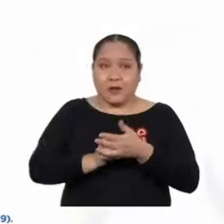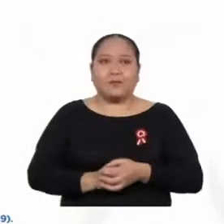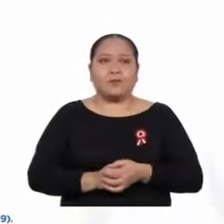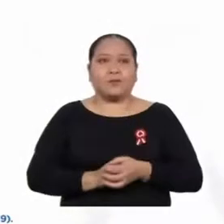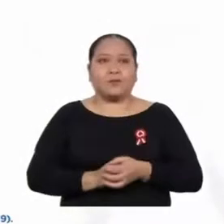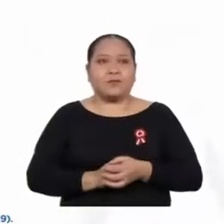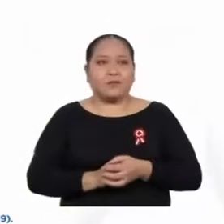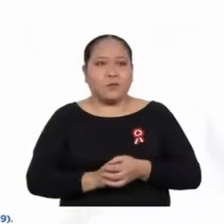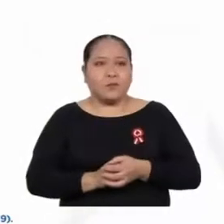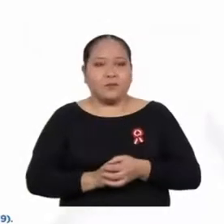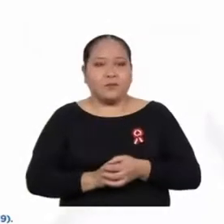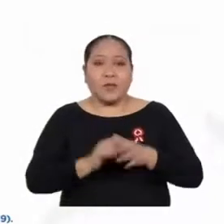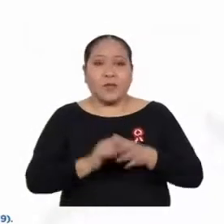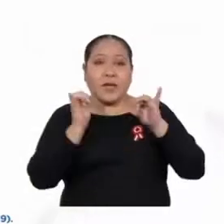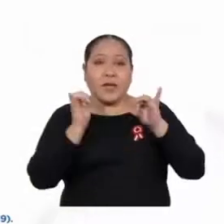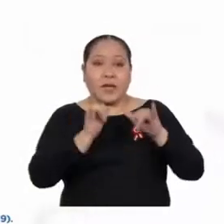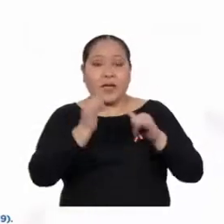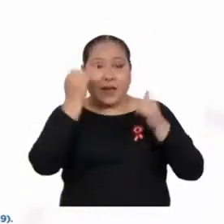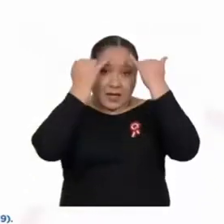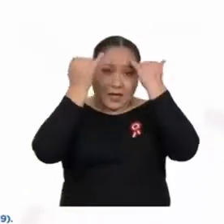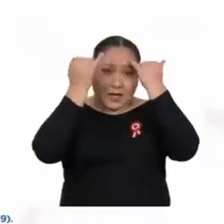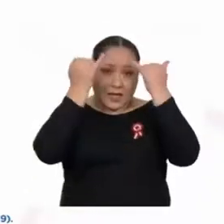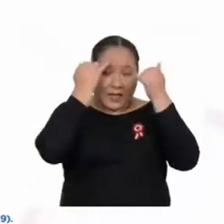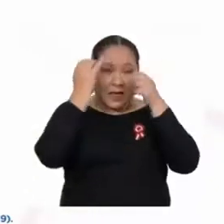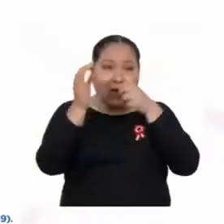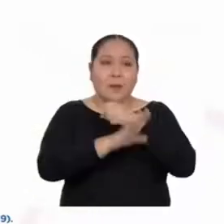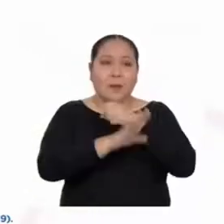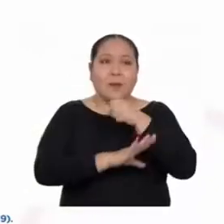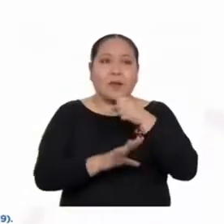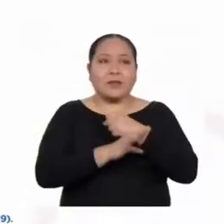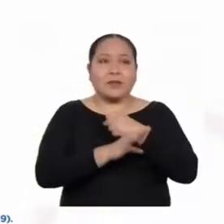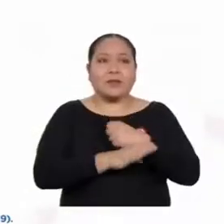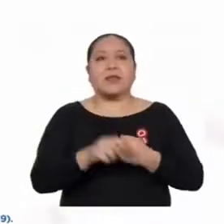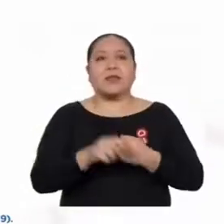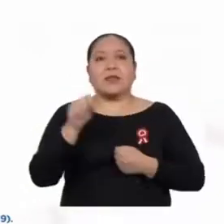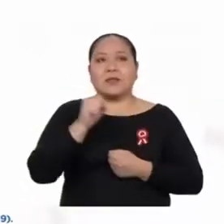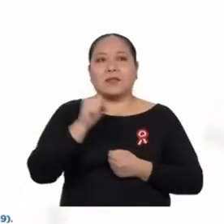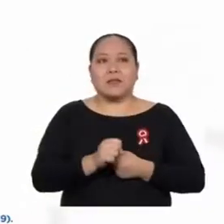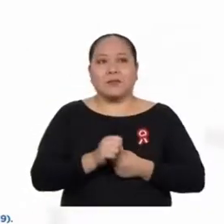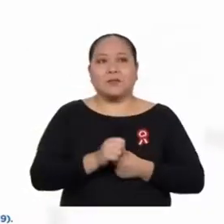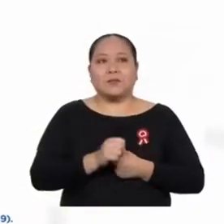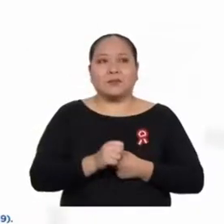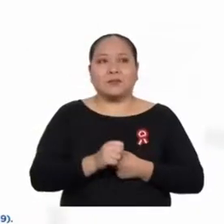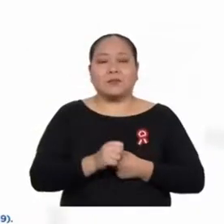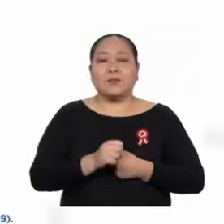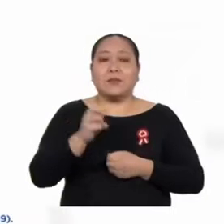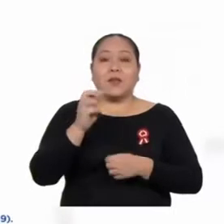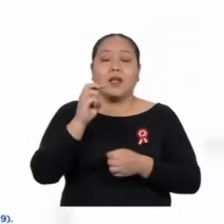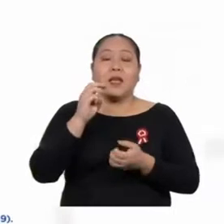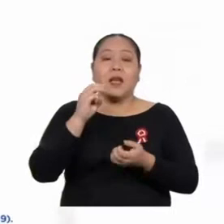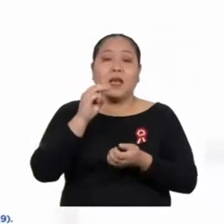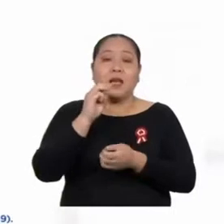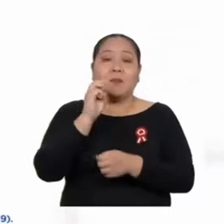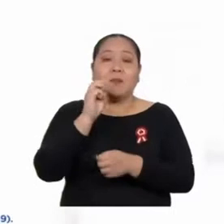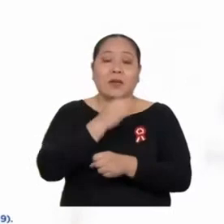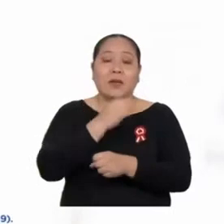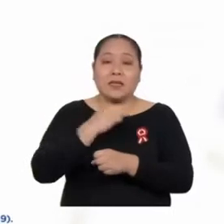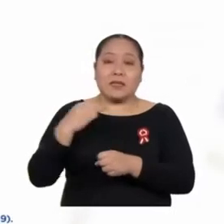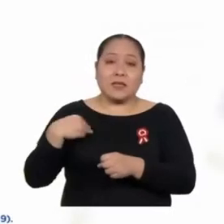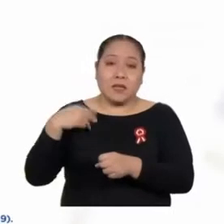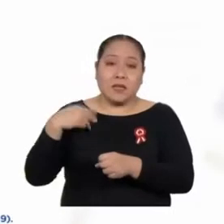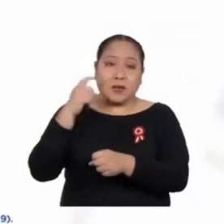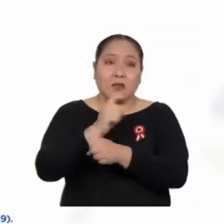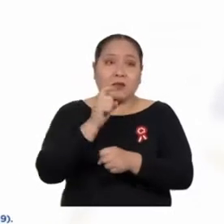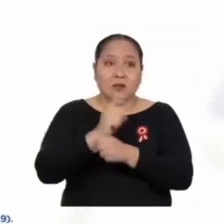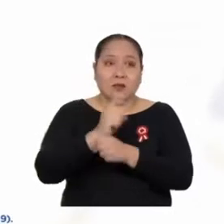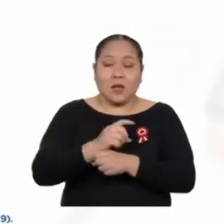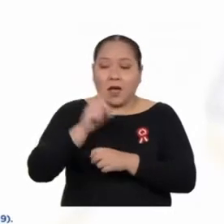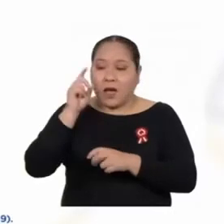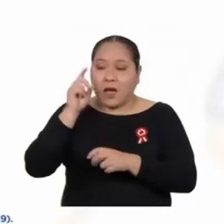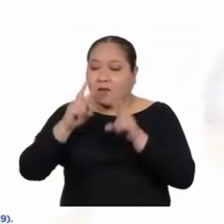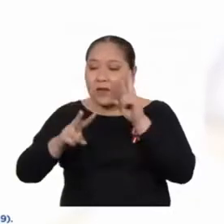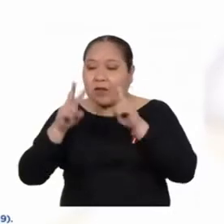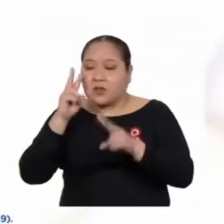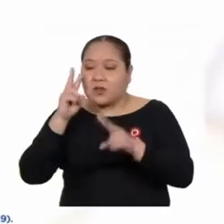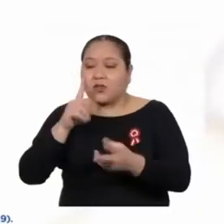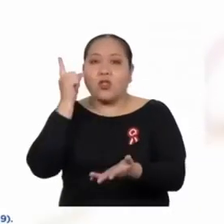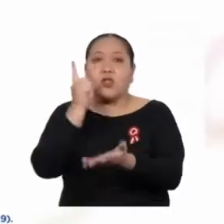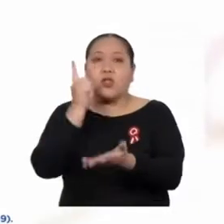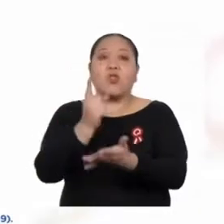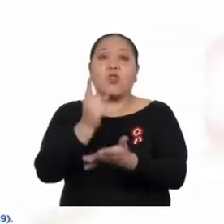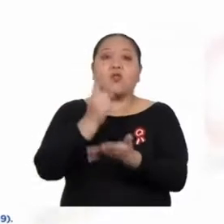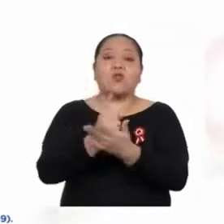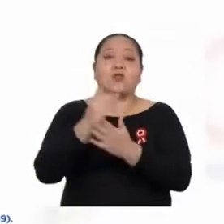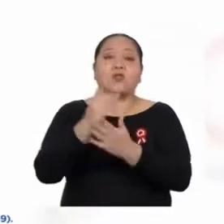ha quedado la idea principal? Sí, sería: el Minedu ha registrado denuncias de discriminación,